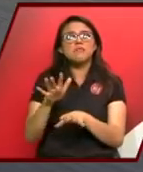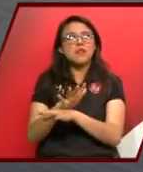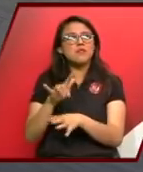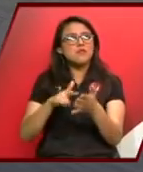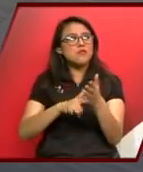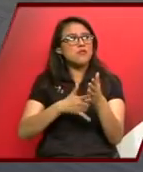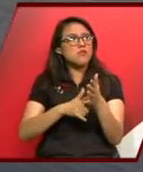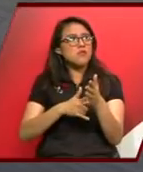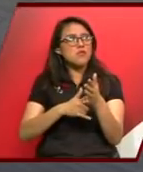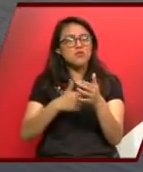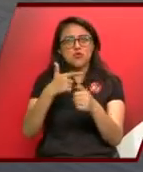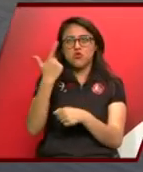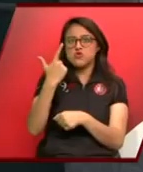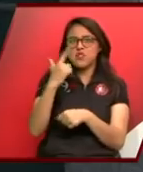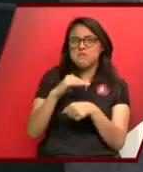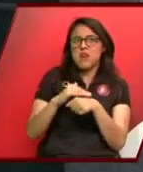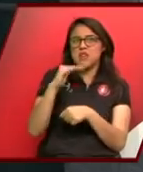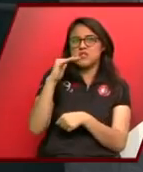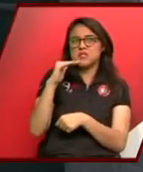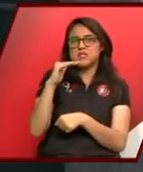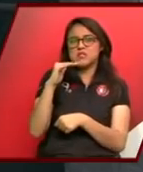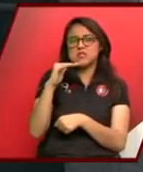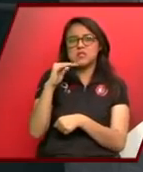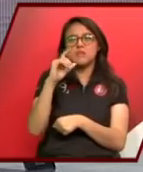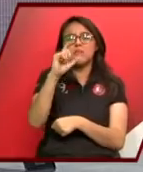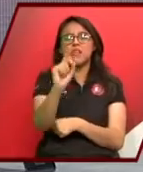horario. ¿Más, no, Chibi? Listo.